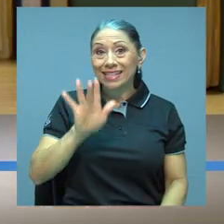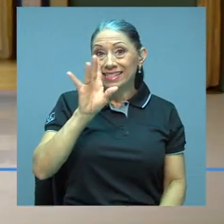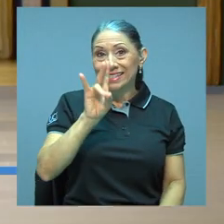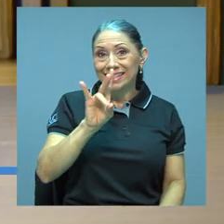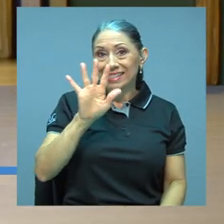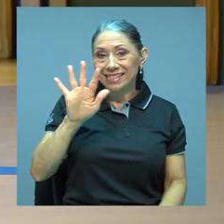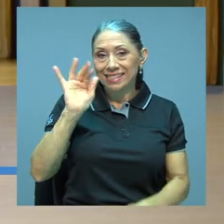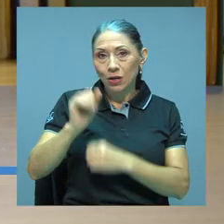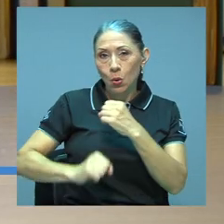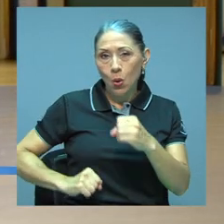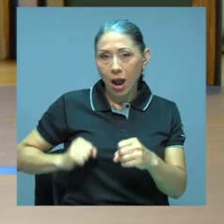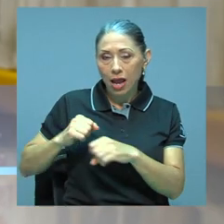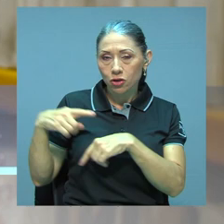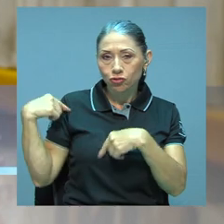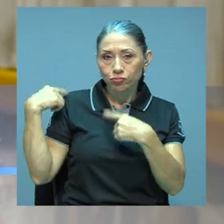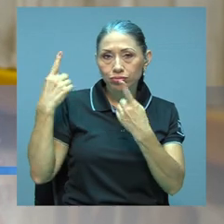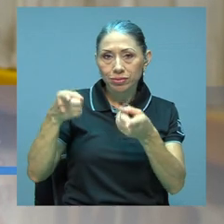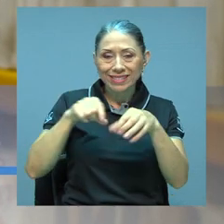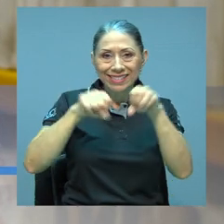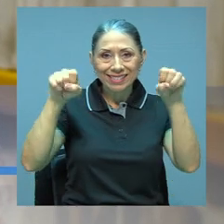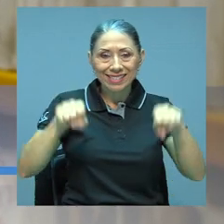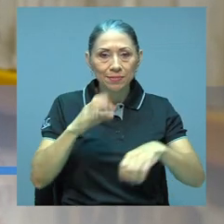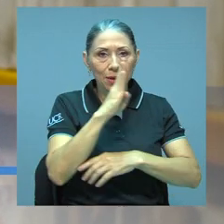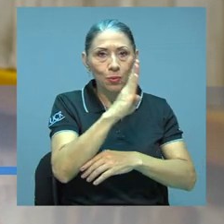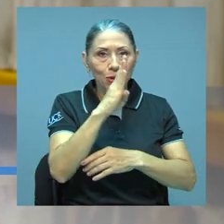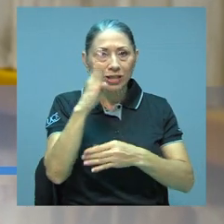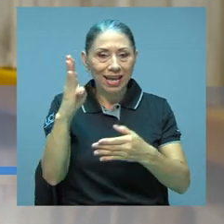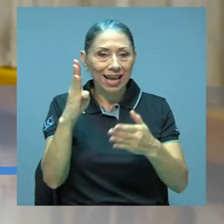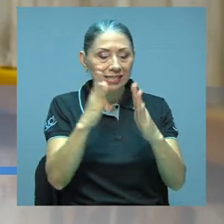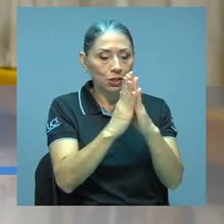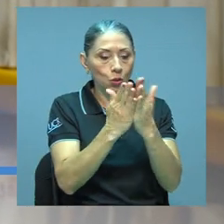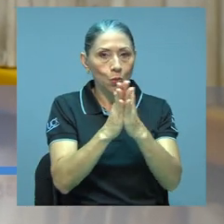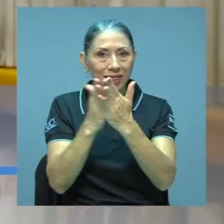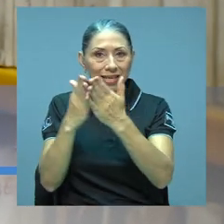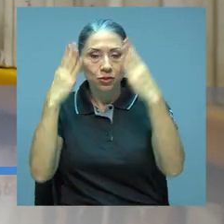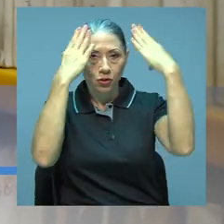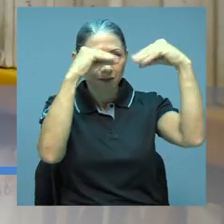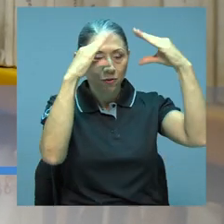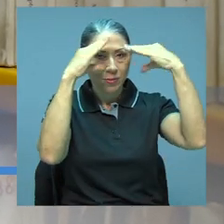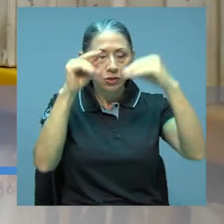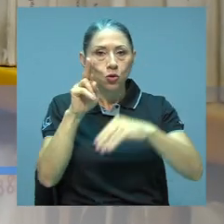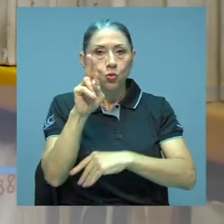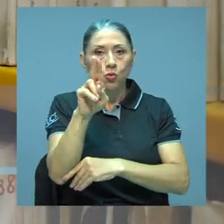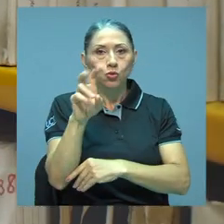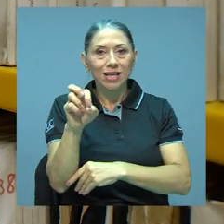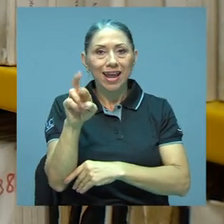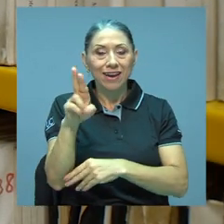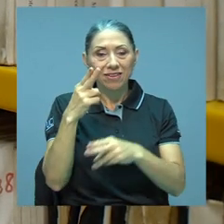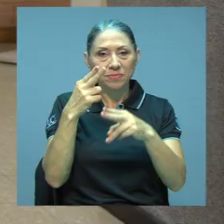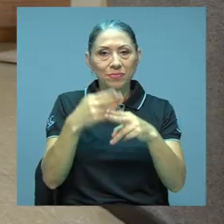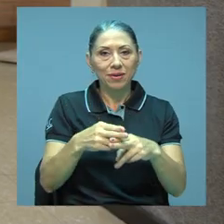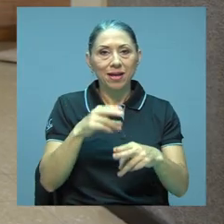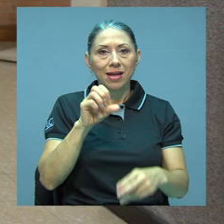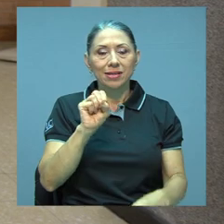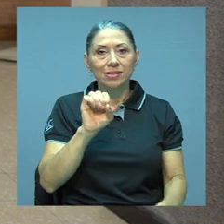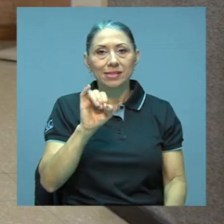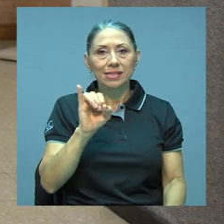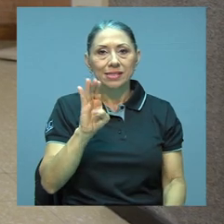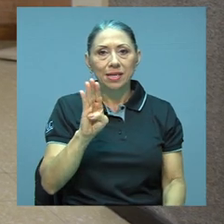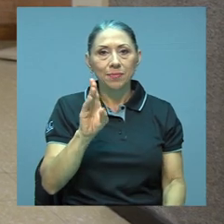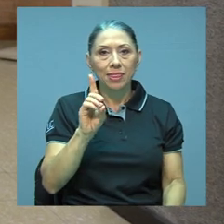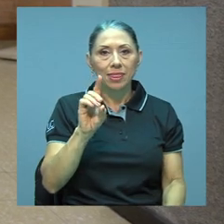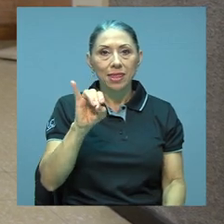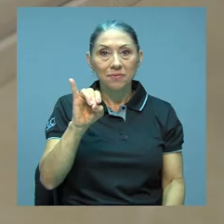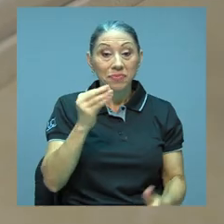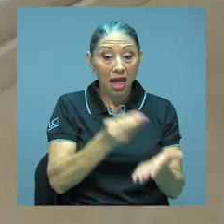Durante sus 75 años, el Sistema de Bibliotecas, Documentación e Información de la UCR, SIBDI, ha adquirido